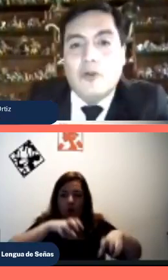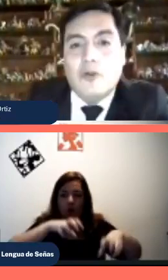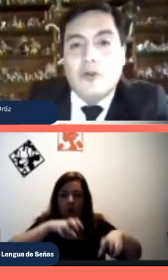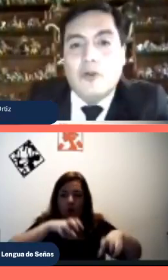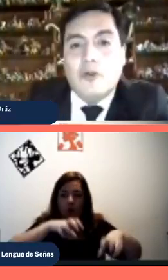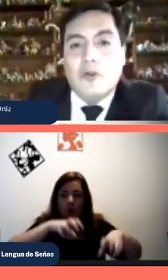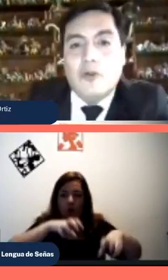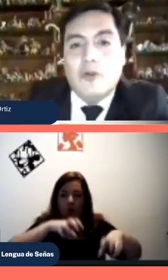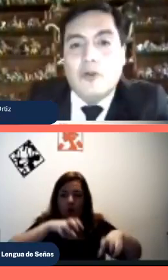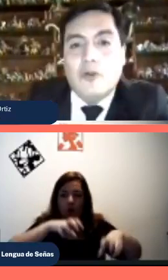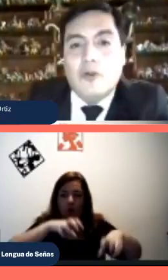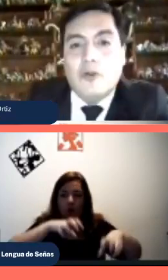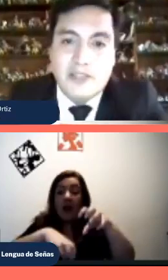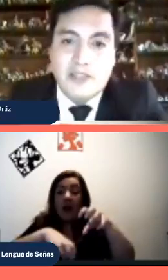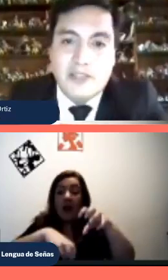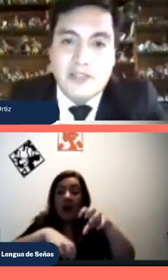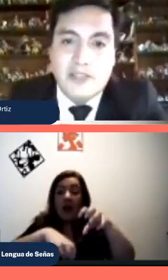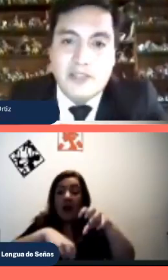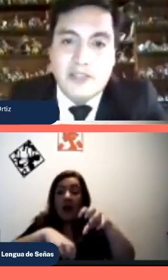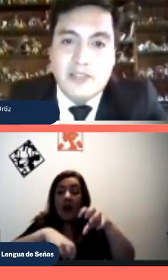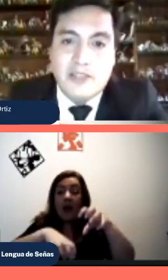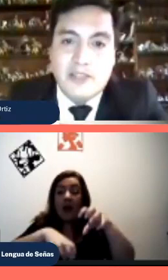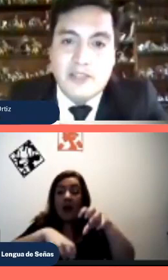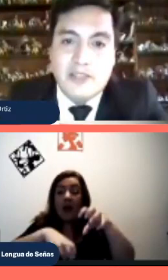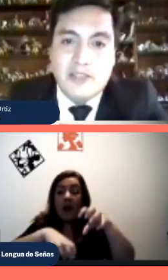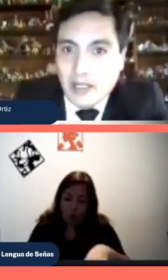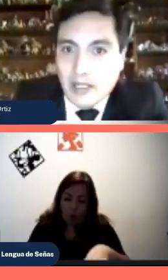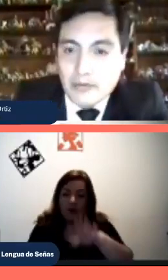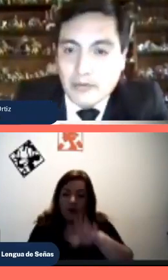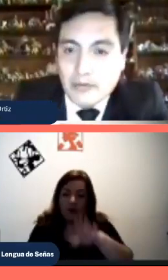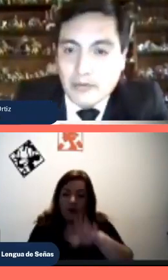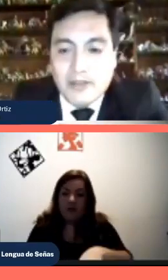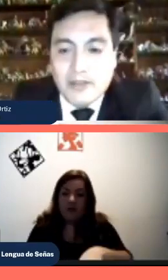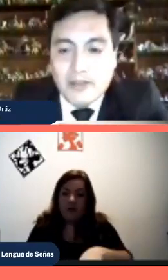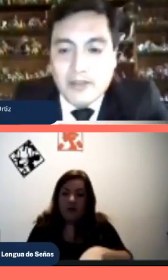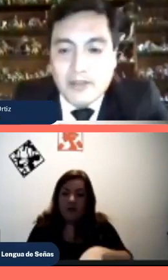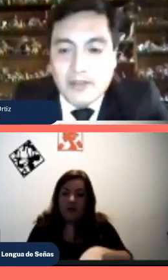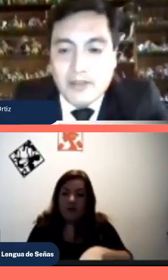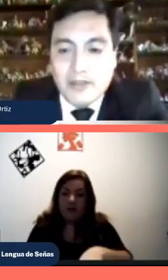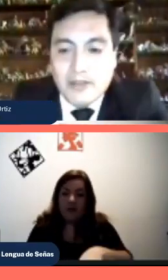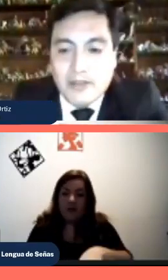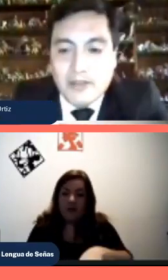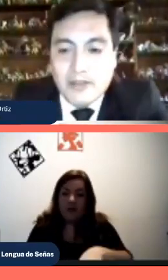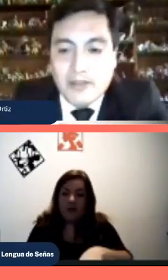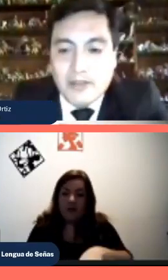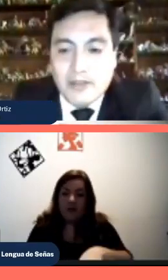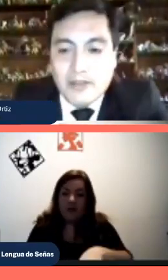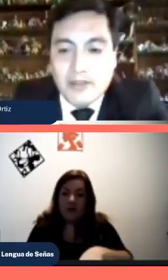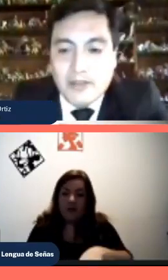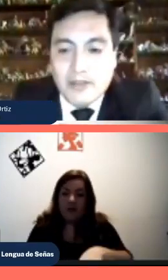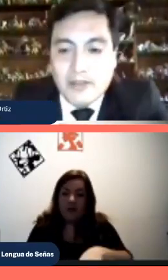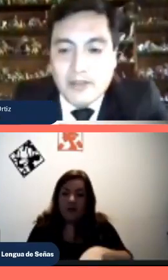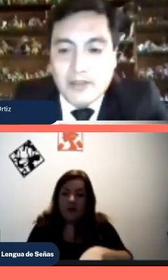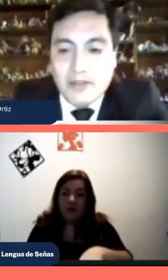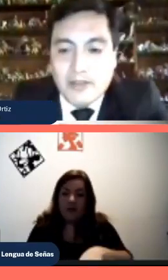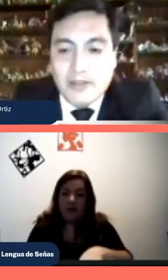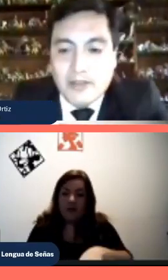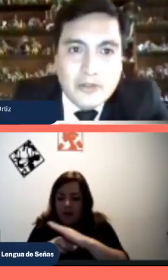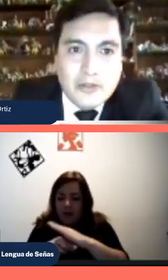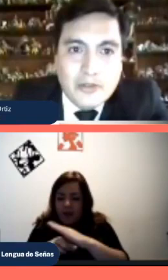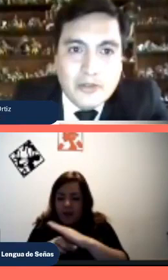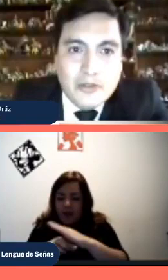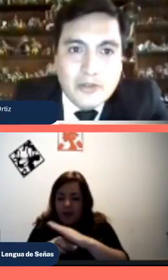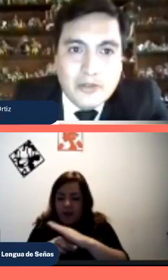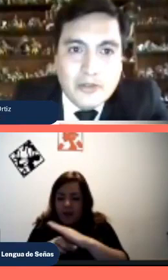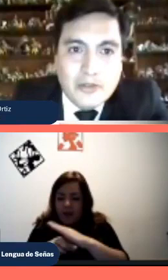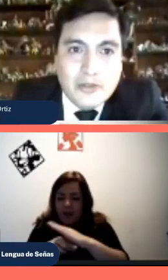los animales que dejaron las huellas en Chacarilla. Así que cuando tengan la oportunidad, saliendo todo esto, los invito para que lo puedan ver. Otro